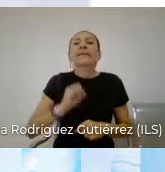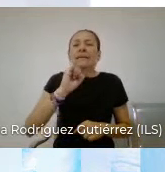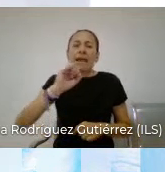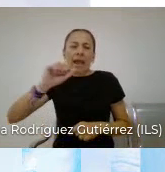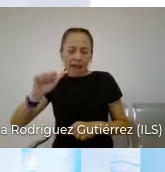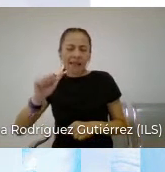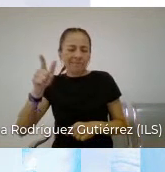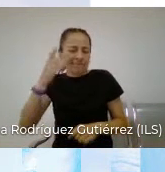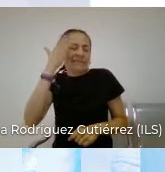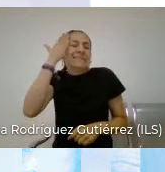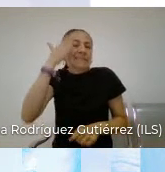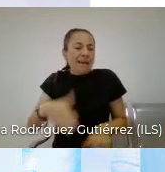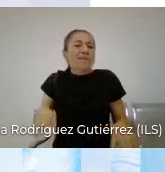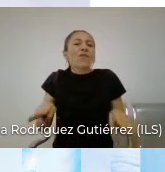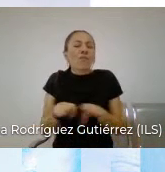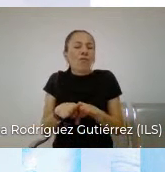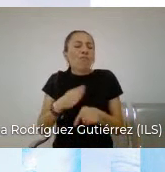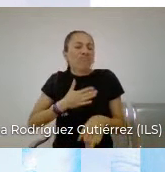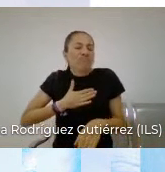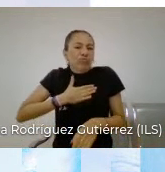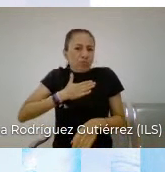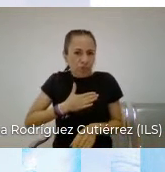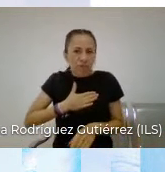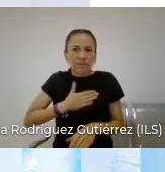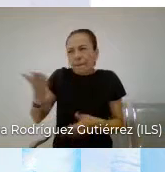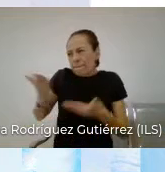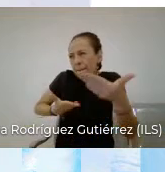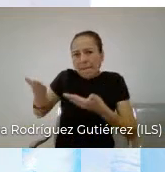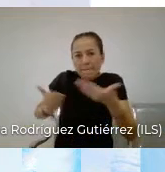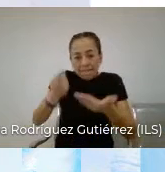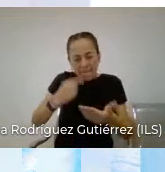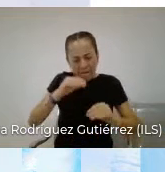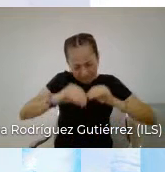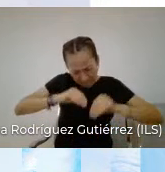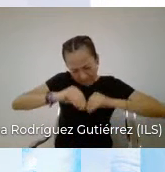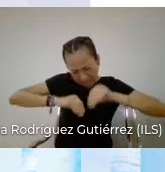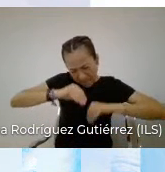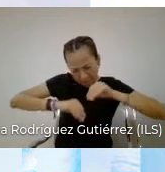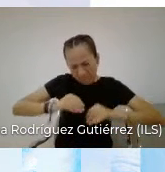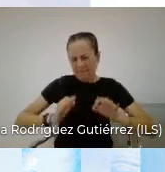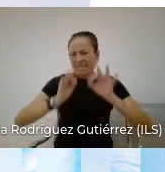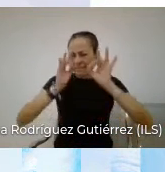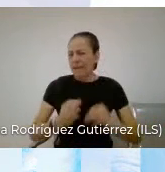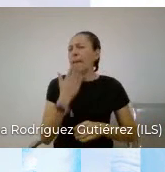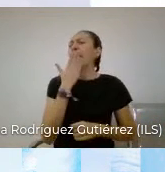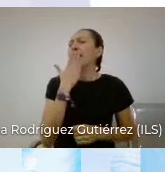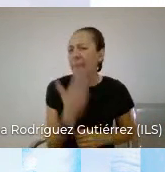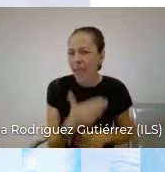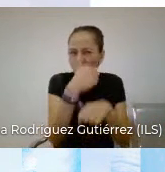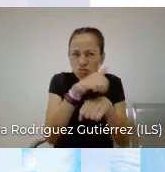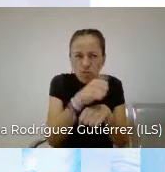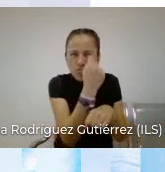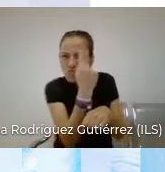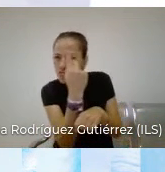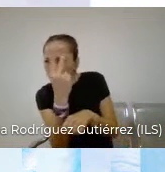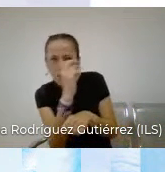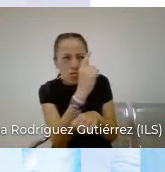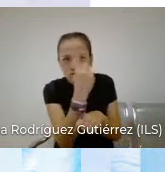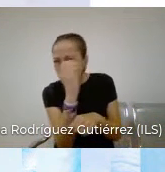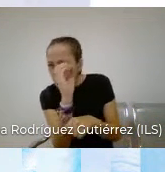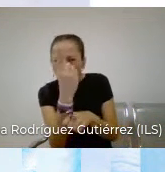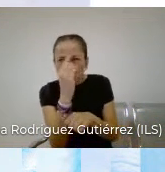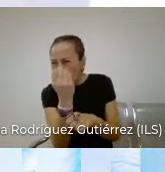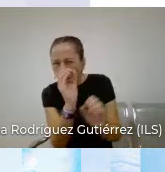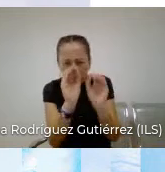inteligencia artificial, para construir ese algoritmo. Y a la vez dijimos, lo tenemos que escalar, entonces tiene que ser digital, pero tiene